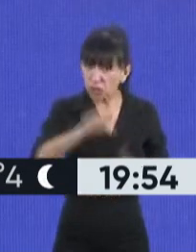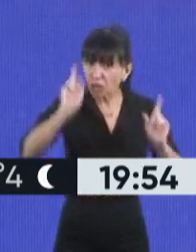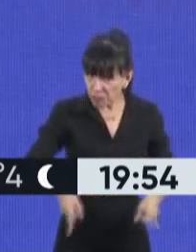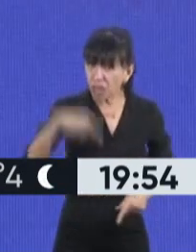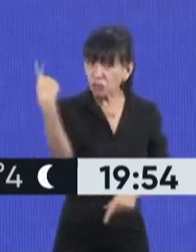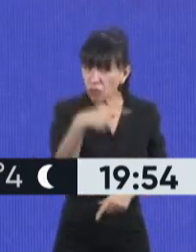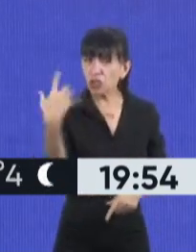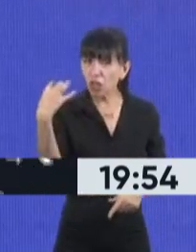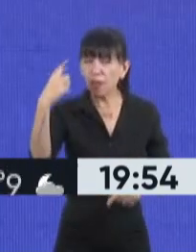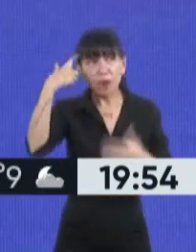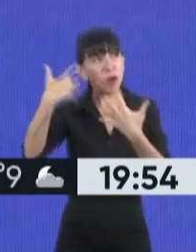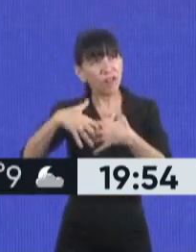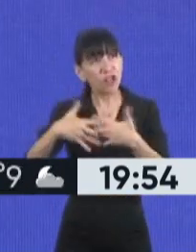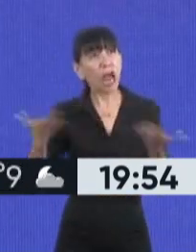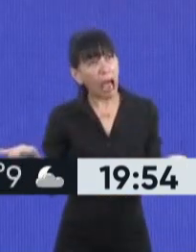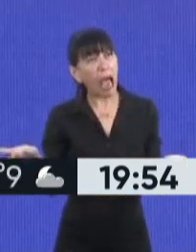Debemos hacerla.